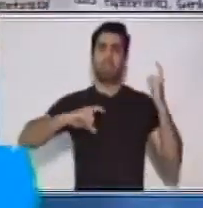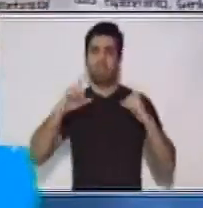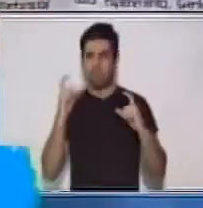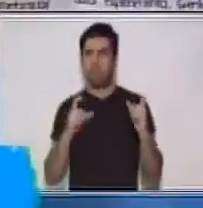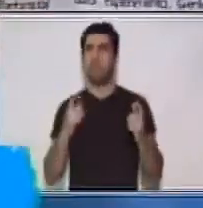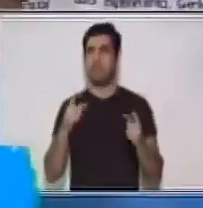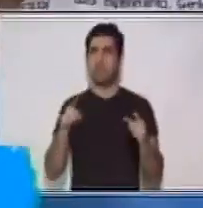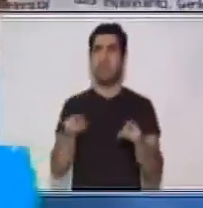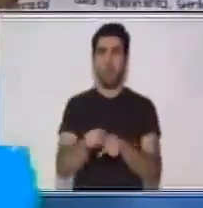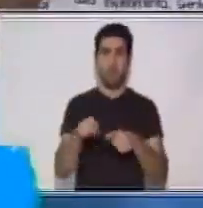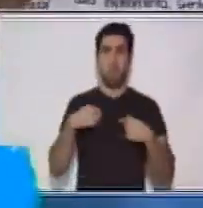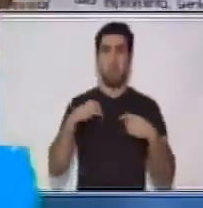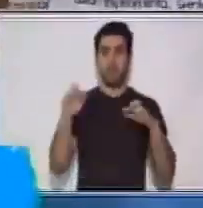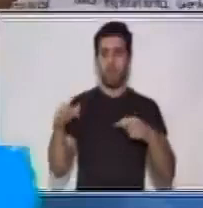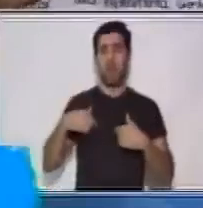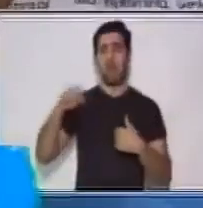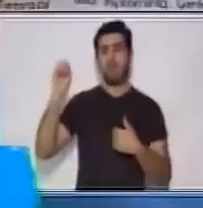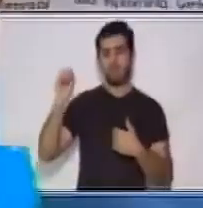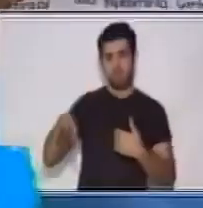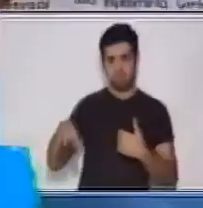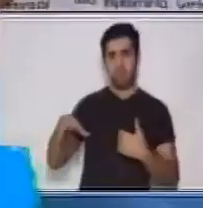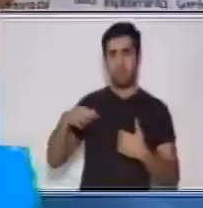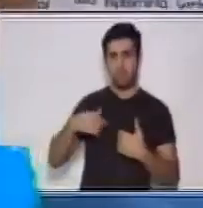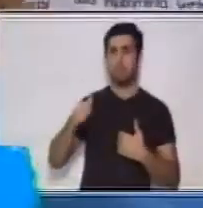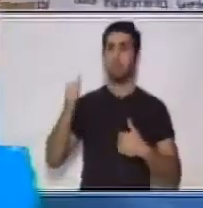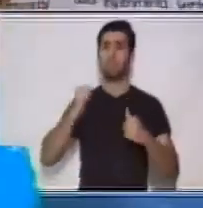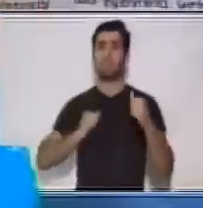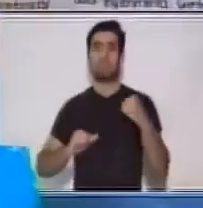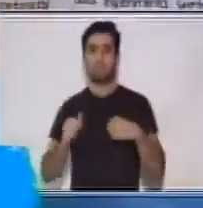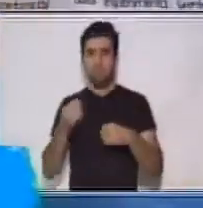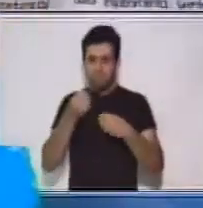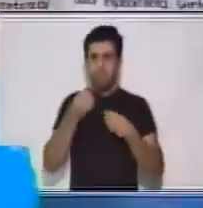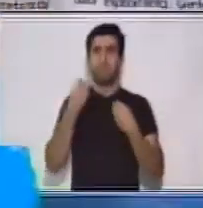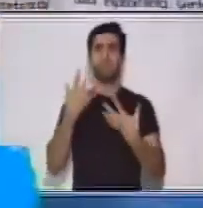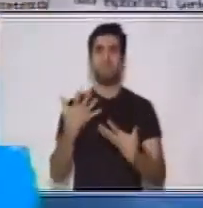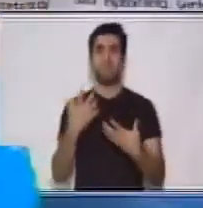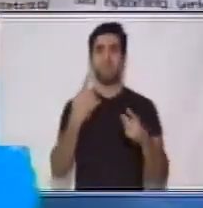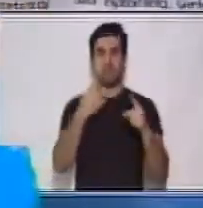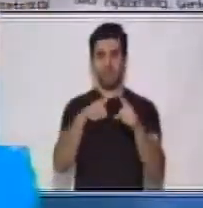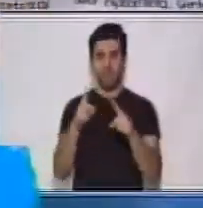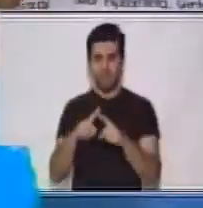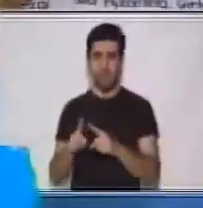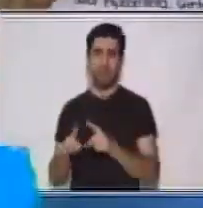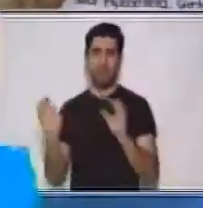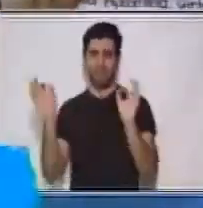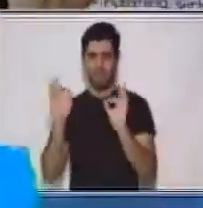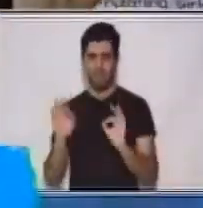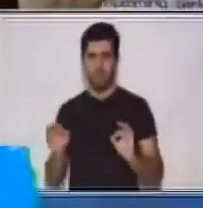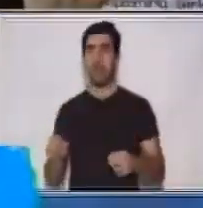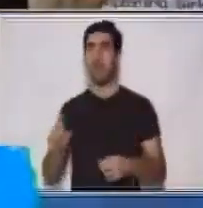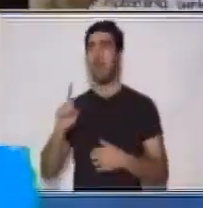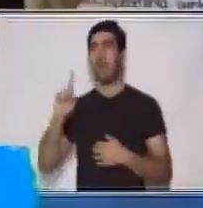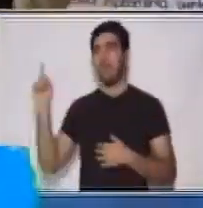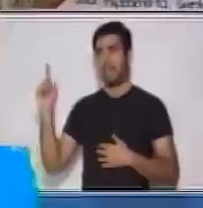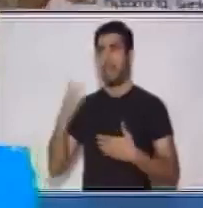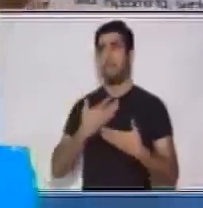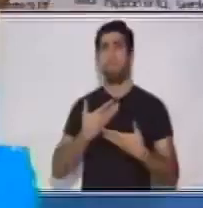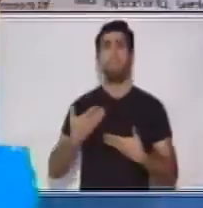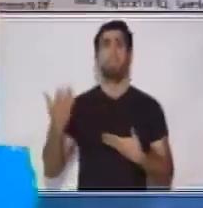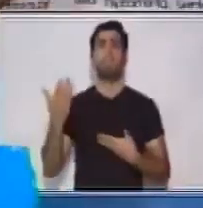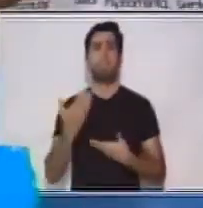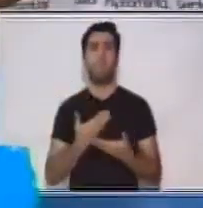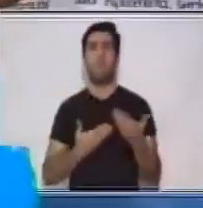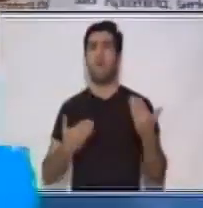por personas y que cada una de las personas tuviera diferentes personajes. En este tipo de poesía,